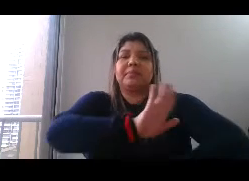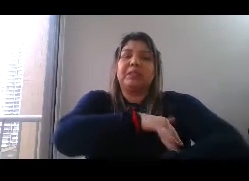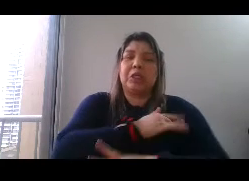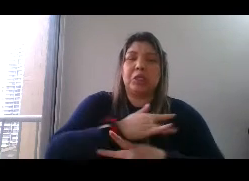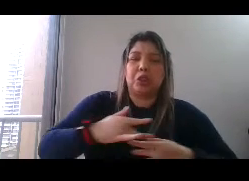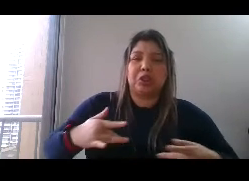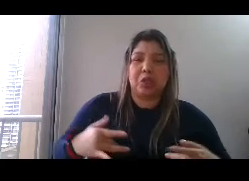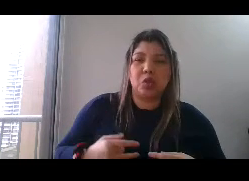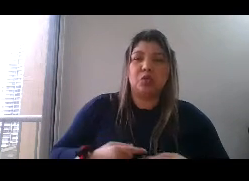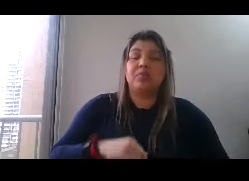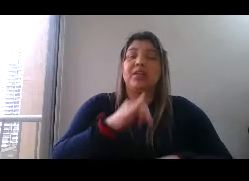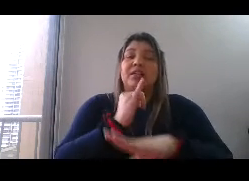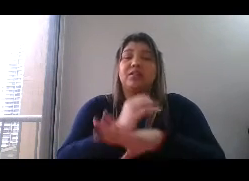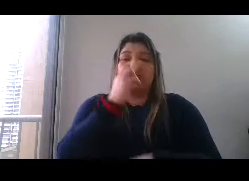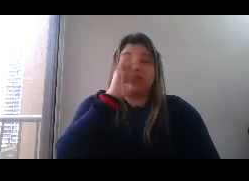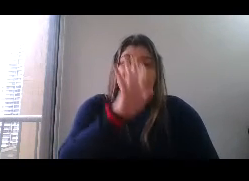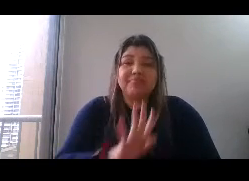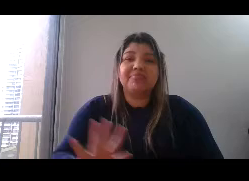de Salud,